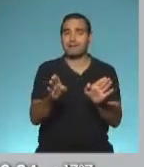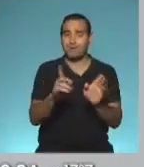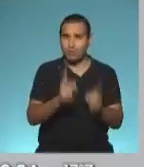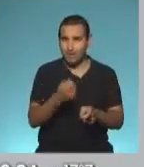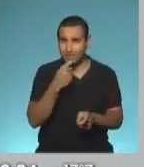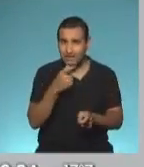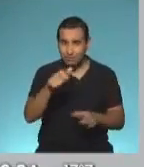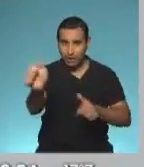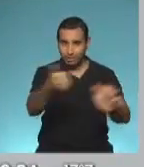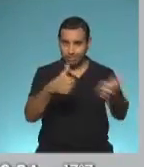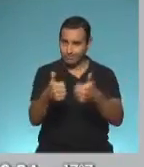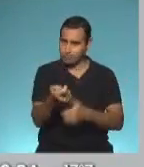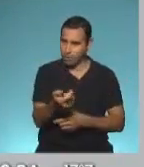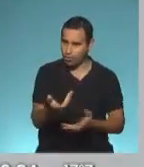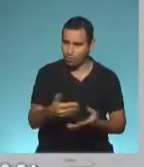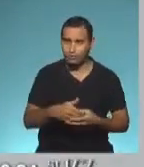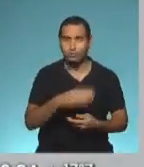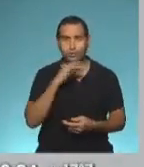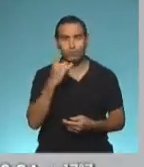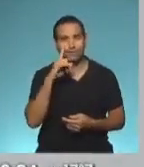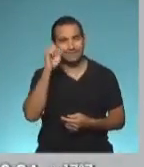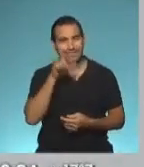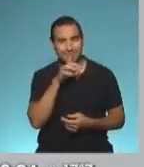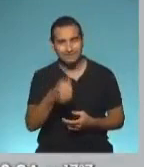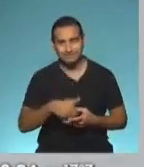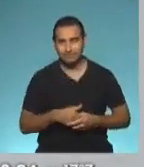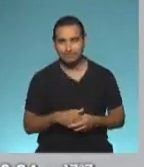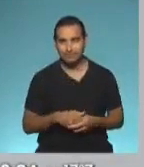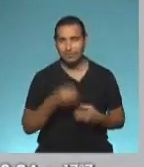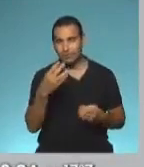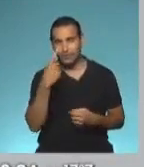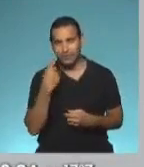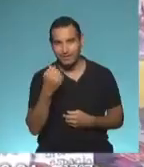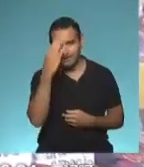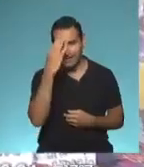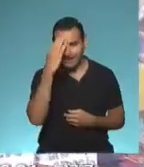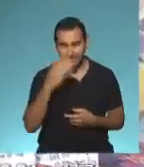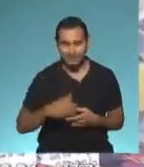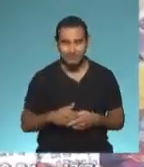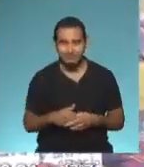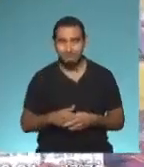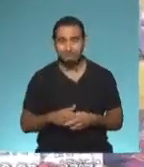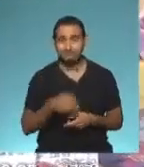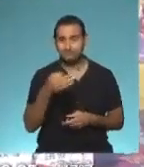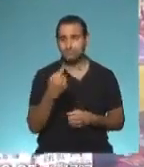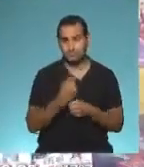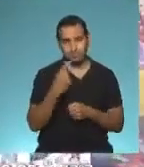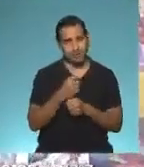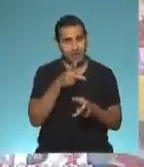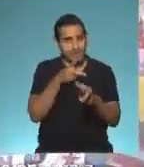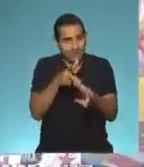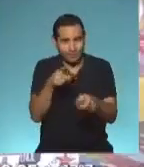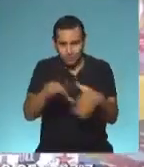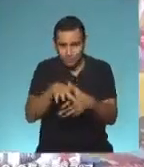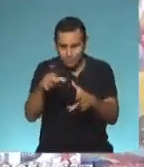que los clientes lleguen julieta como estas muy buenos días alejandro primero que nada quiero decir algo que